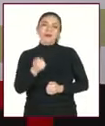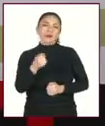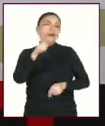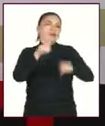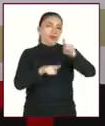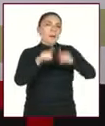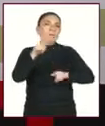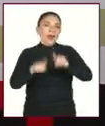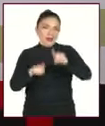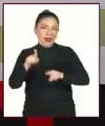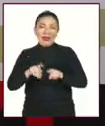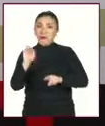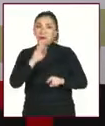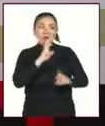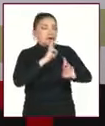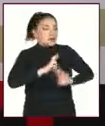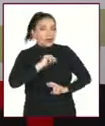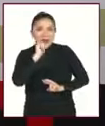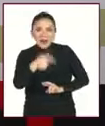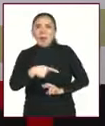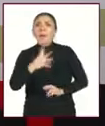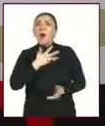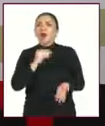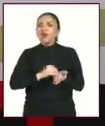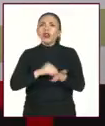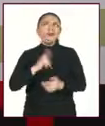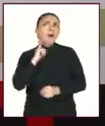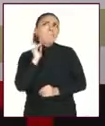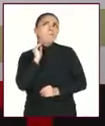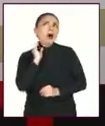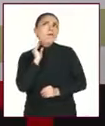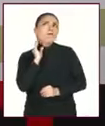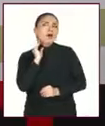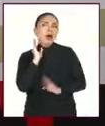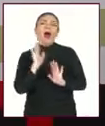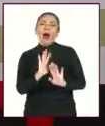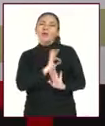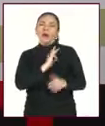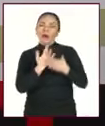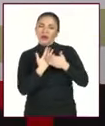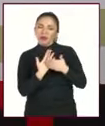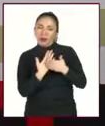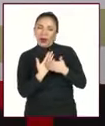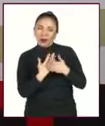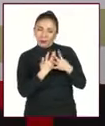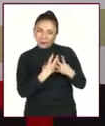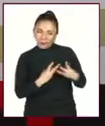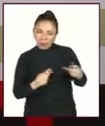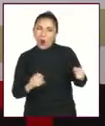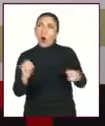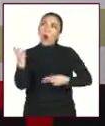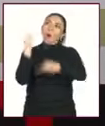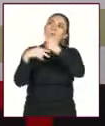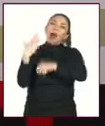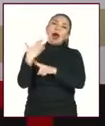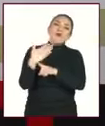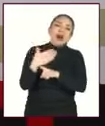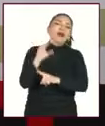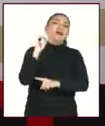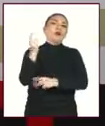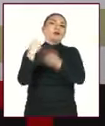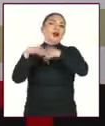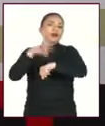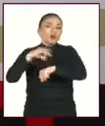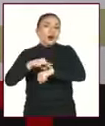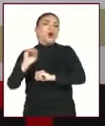mucho si no reacciona, pero tiene pulso, entonces podemos esperar a que reaccione o a que llegue alguien capacitado